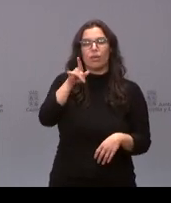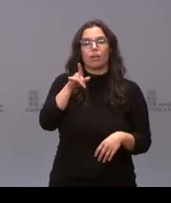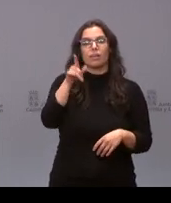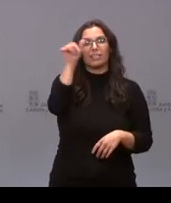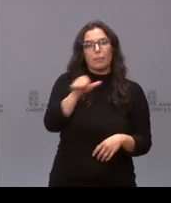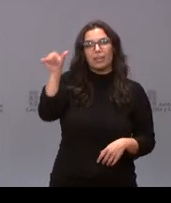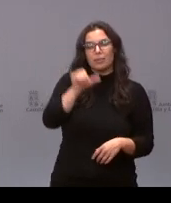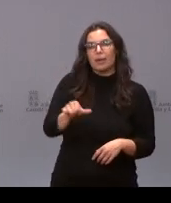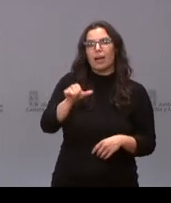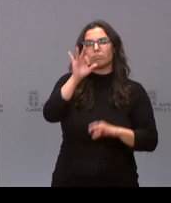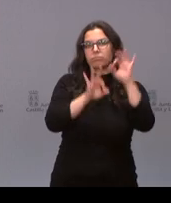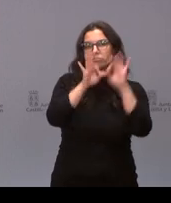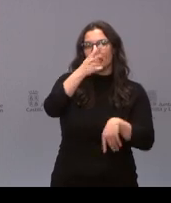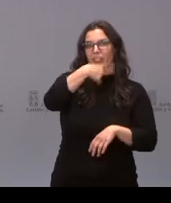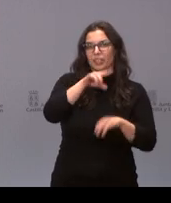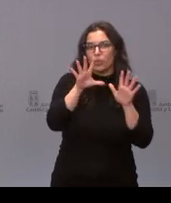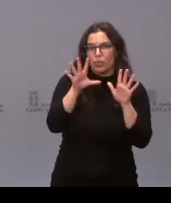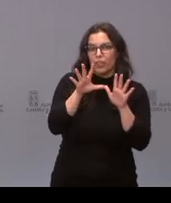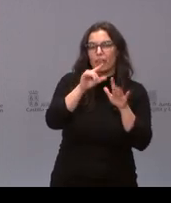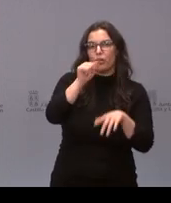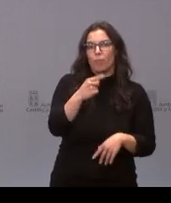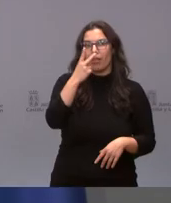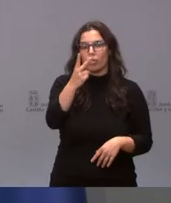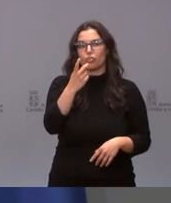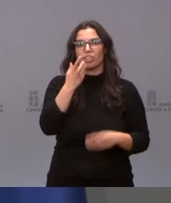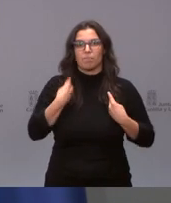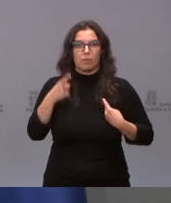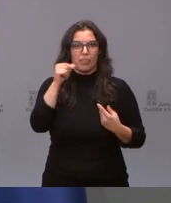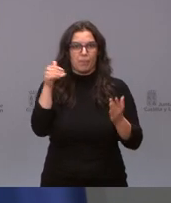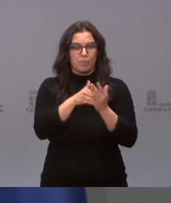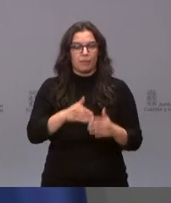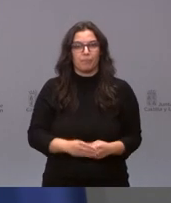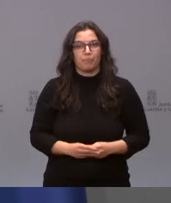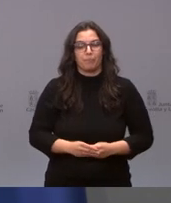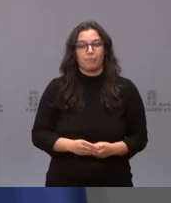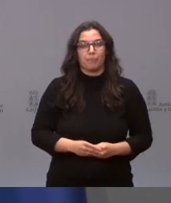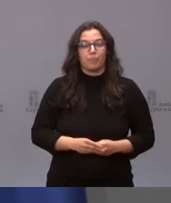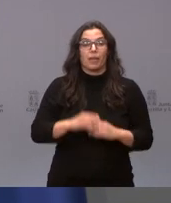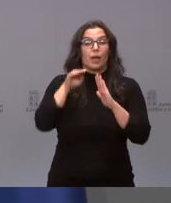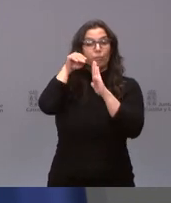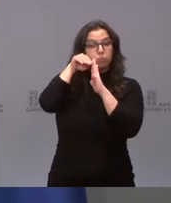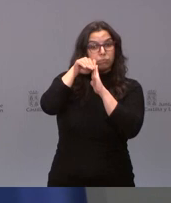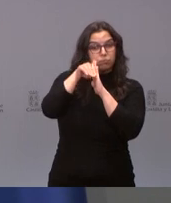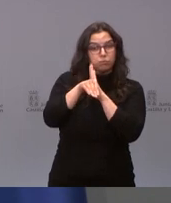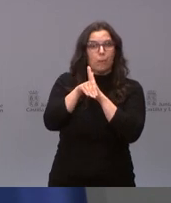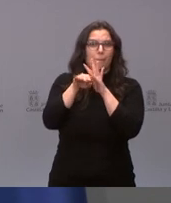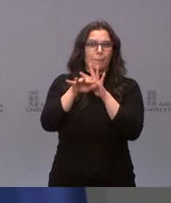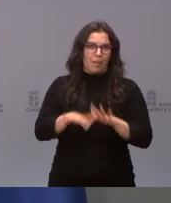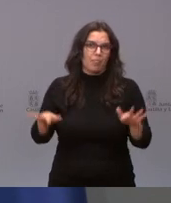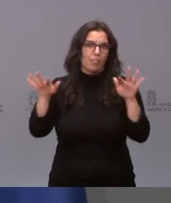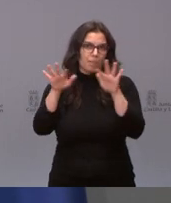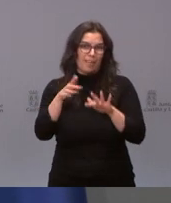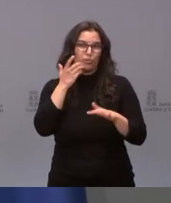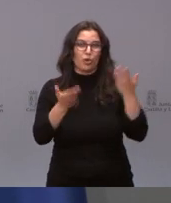de 110,2 casos por 100.000 habitantes la bajada es más lenta que en la tercera ola pero